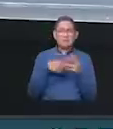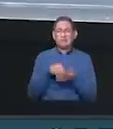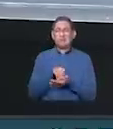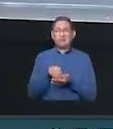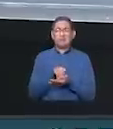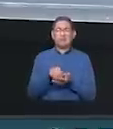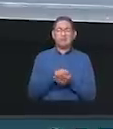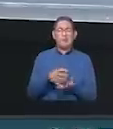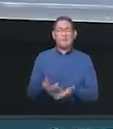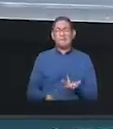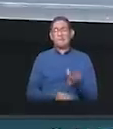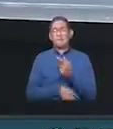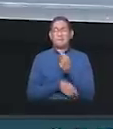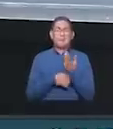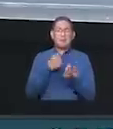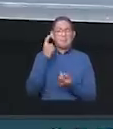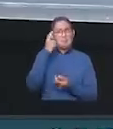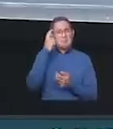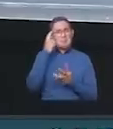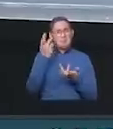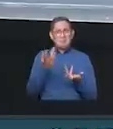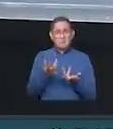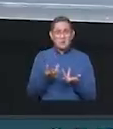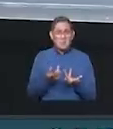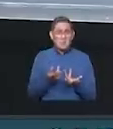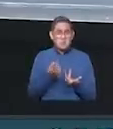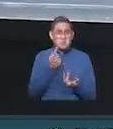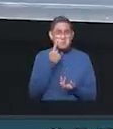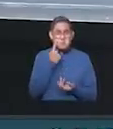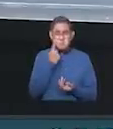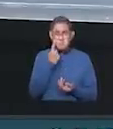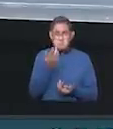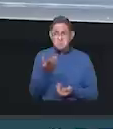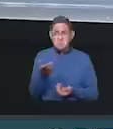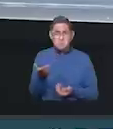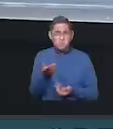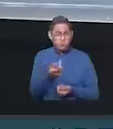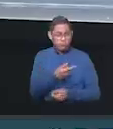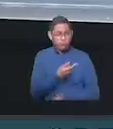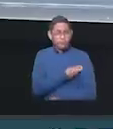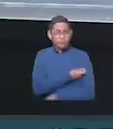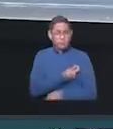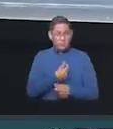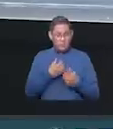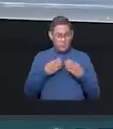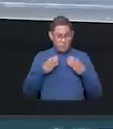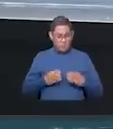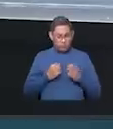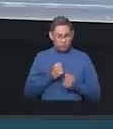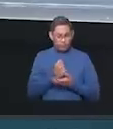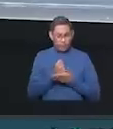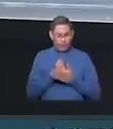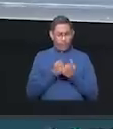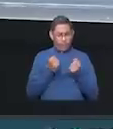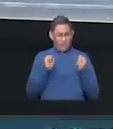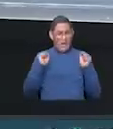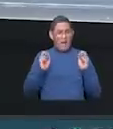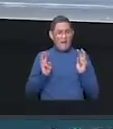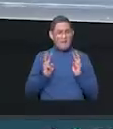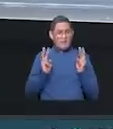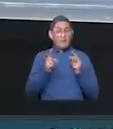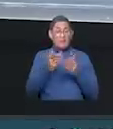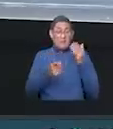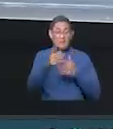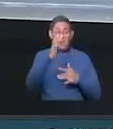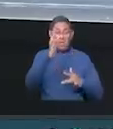de qué y vean y se hayan dado cuenta de que tener la vacuna salva vidas tener la vacuna hacia usted le da a